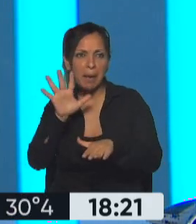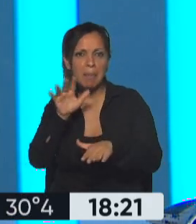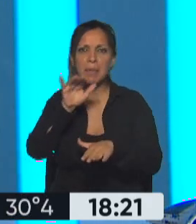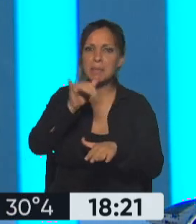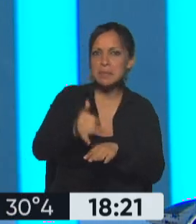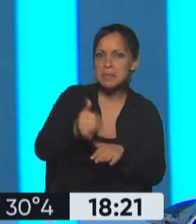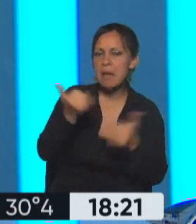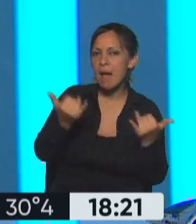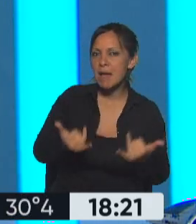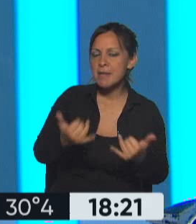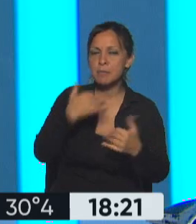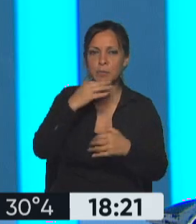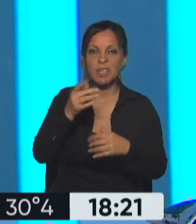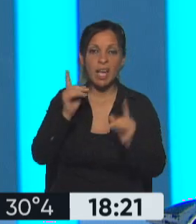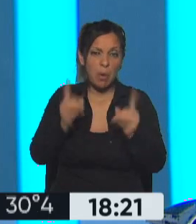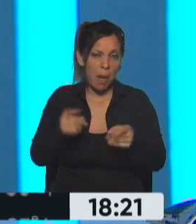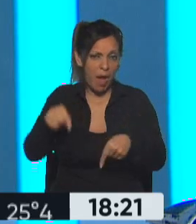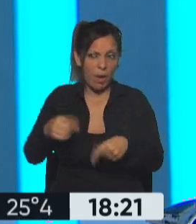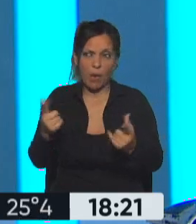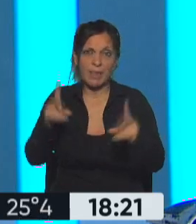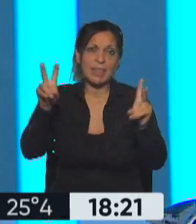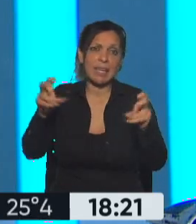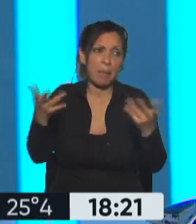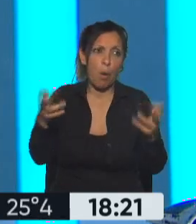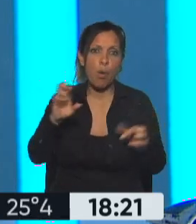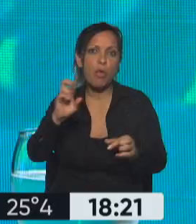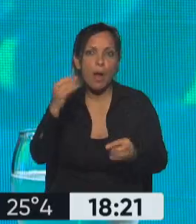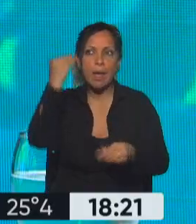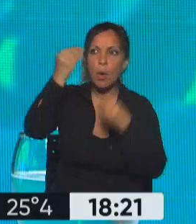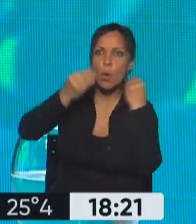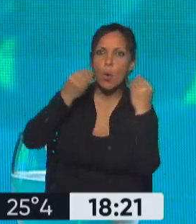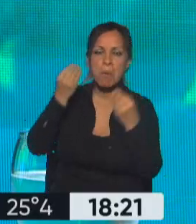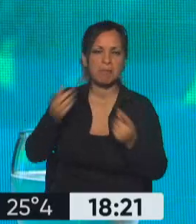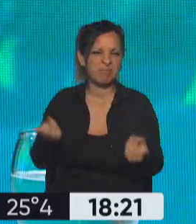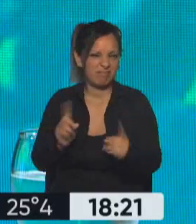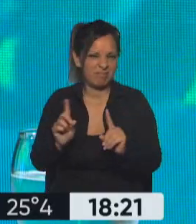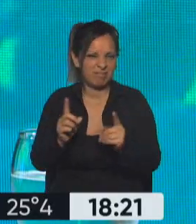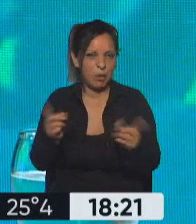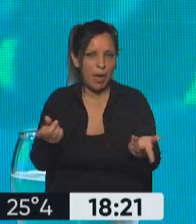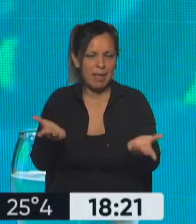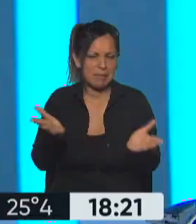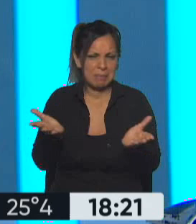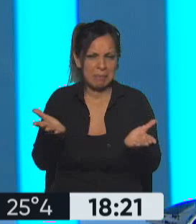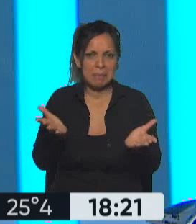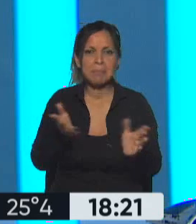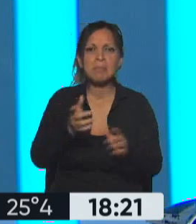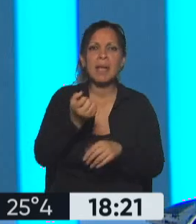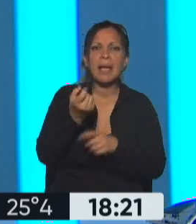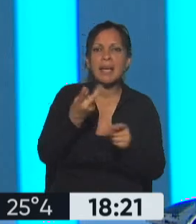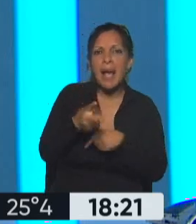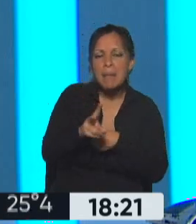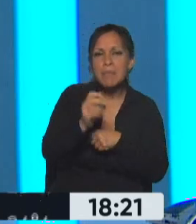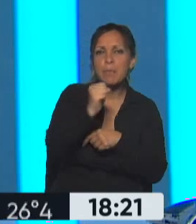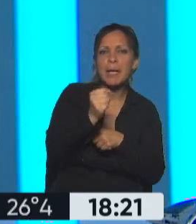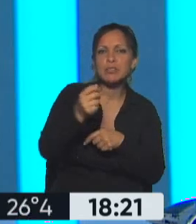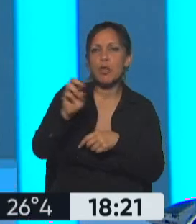Y afortunadamente no está la situación hoy para... No hay elementos para creer que el dólar se dispara en la semana. No hay un atraso cambiario importante, no hay